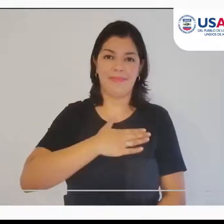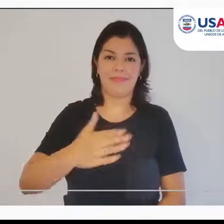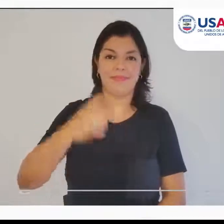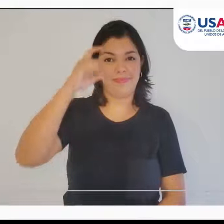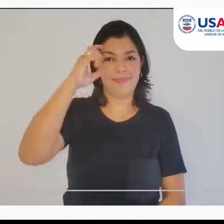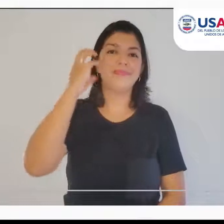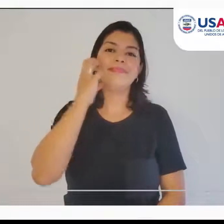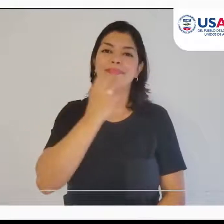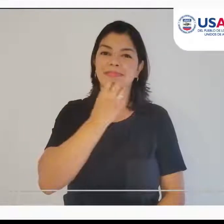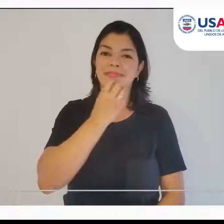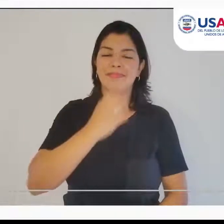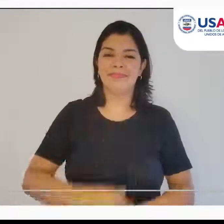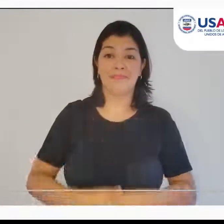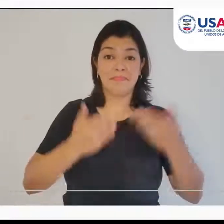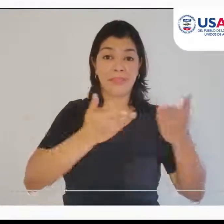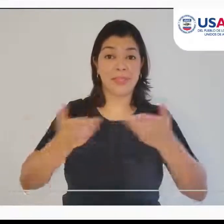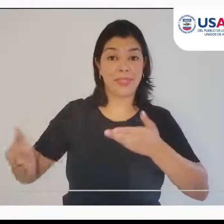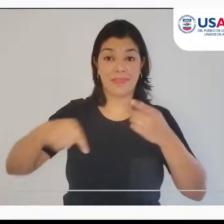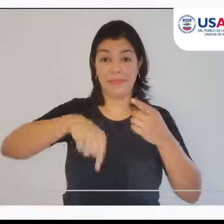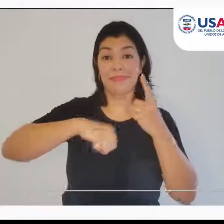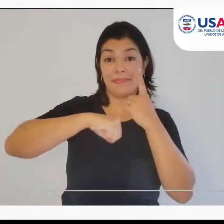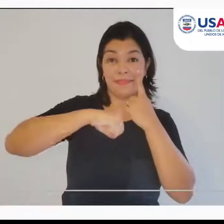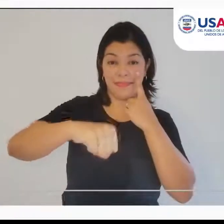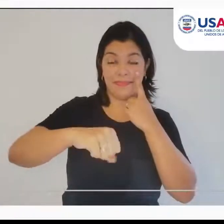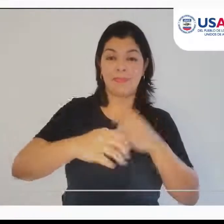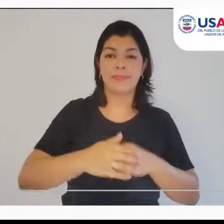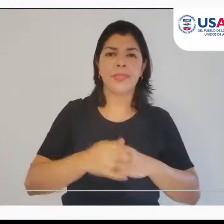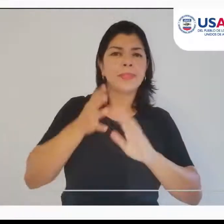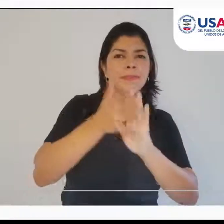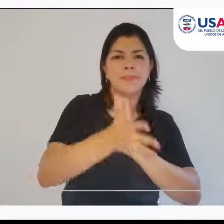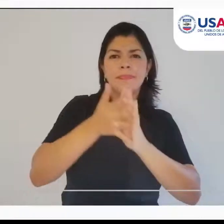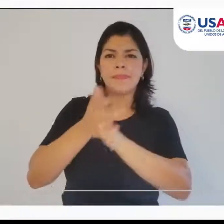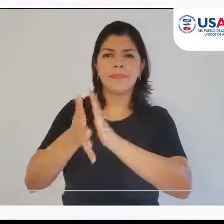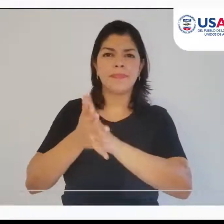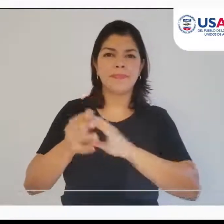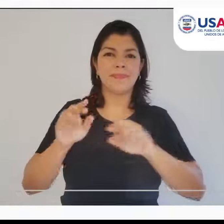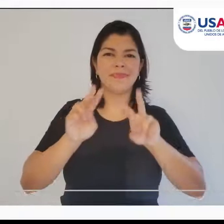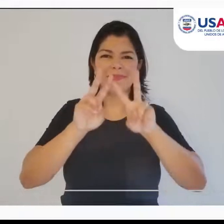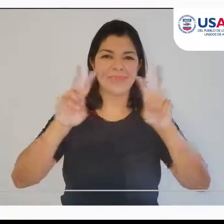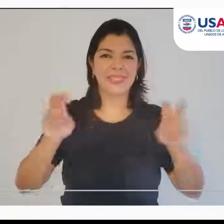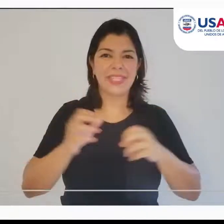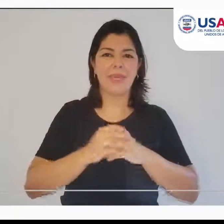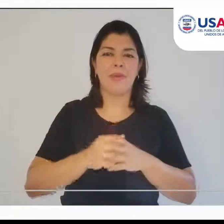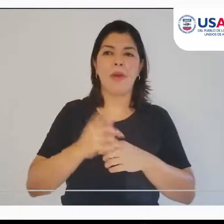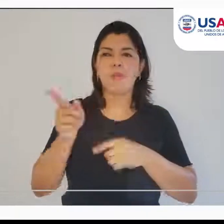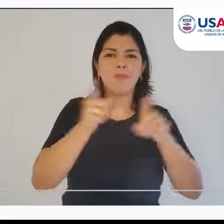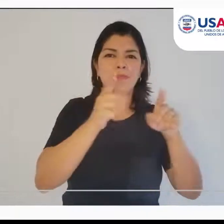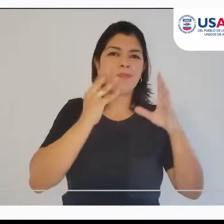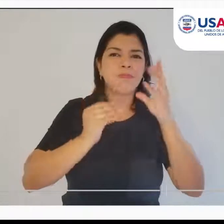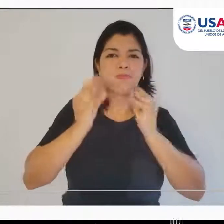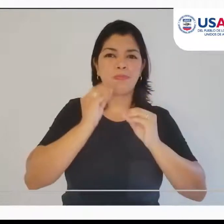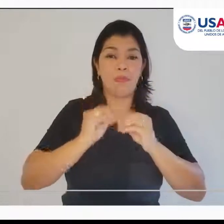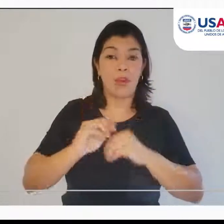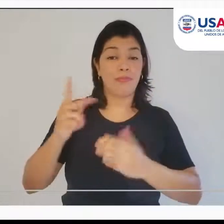Hola, mi nombre es Diego Aranguren y les doy la bienvenida en La Jugada con los Derechos, un podcast en el que vamos a retratar a través de